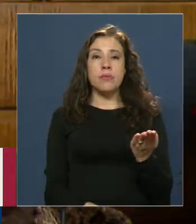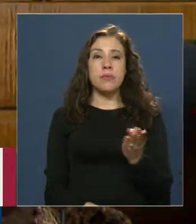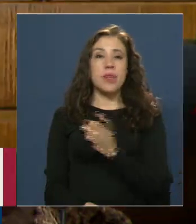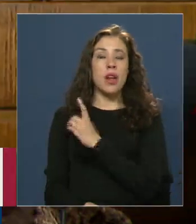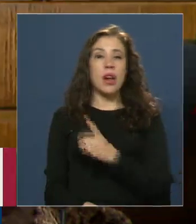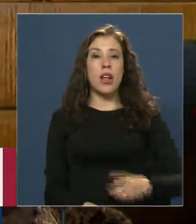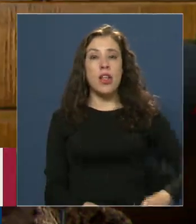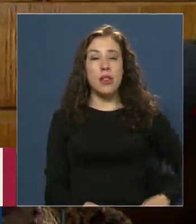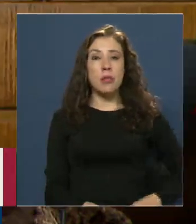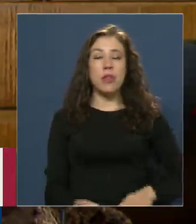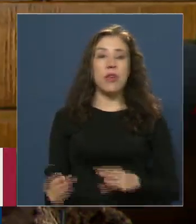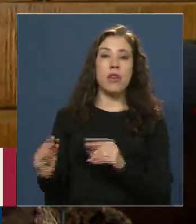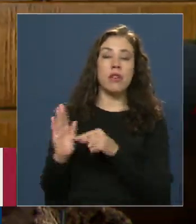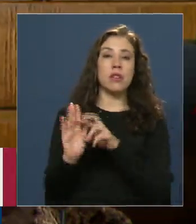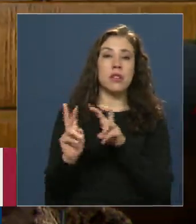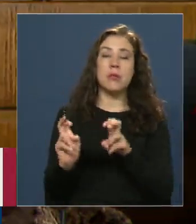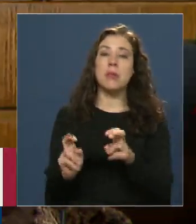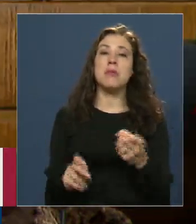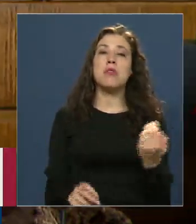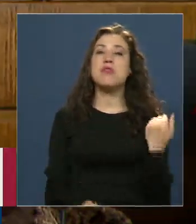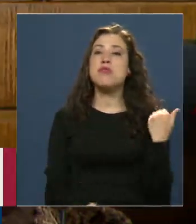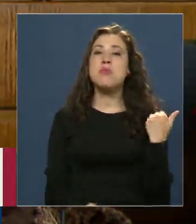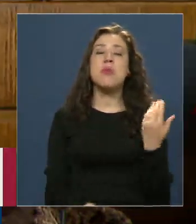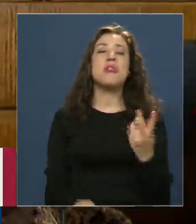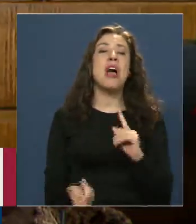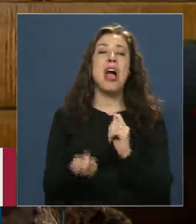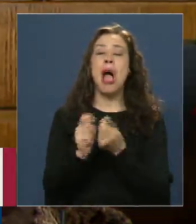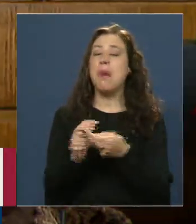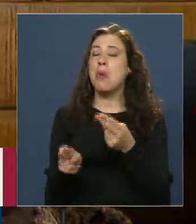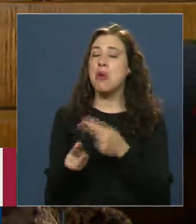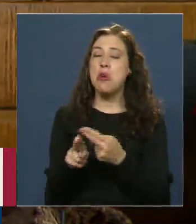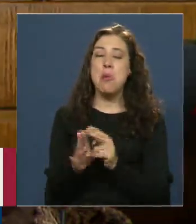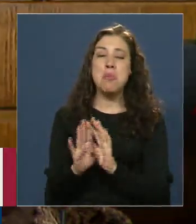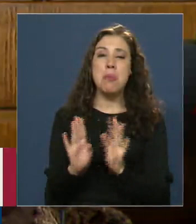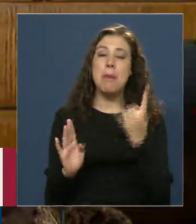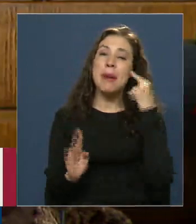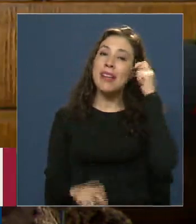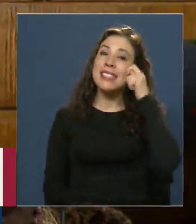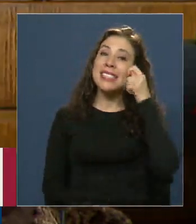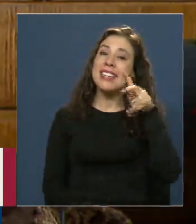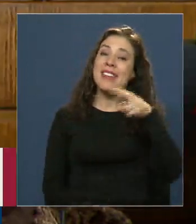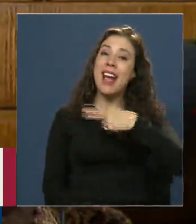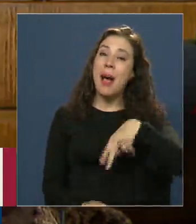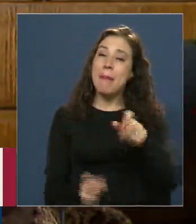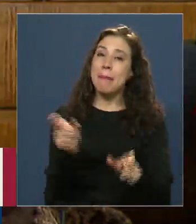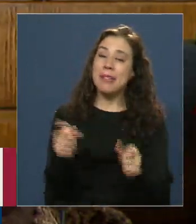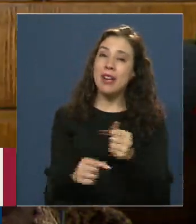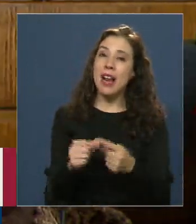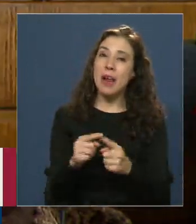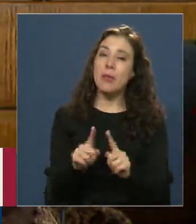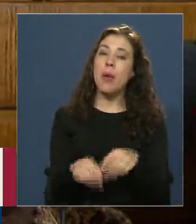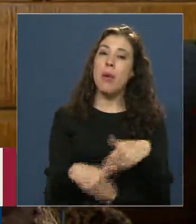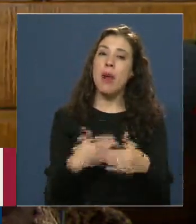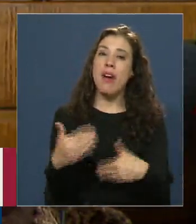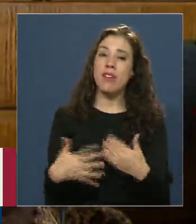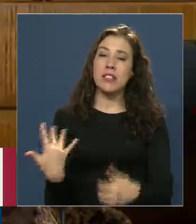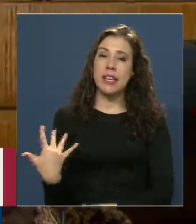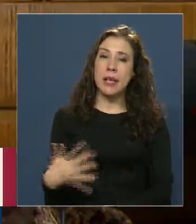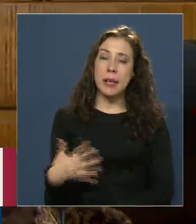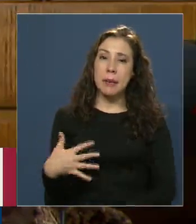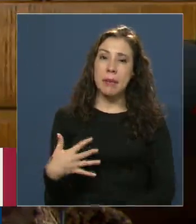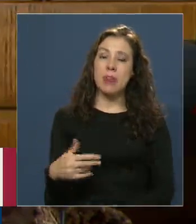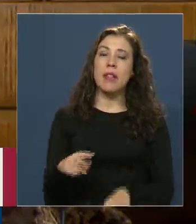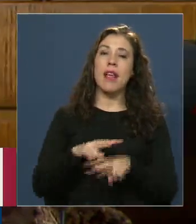que estuvieron detrás de esto. No me importa el cambio de nombre, pero esto significa para nuestra clase media un paso muy importante y